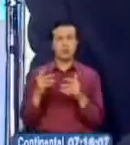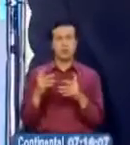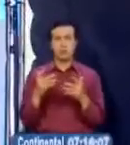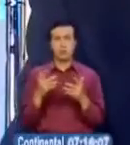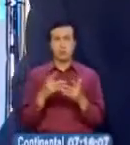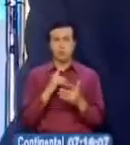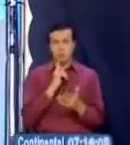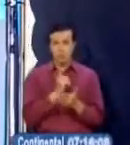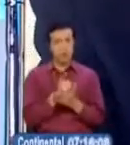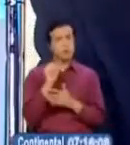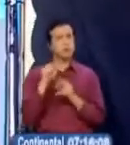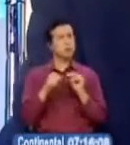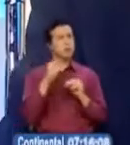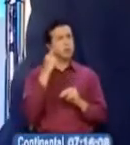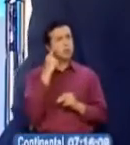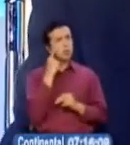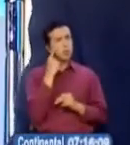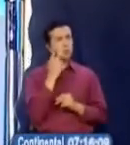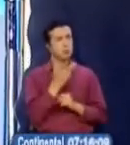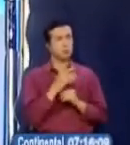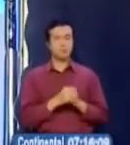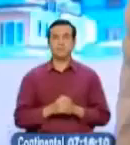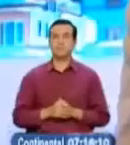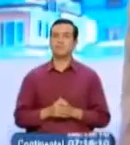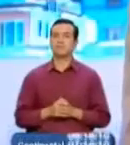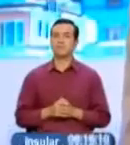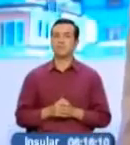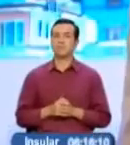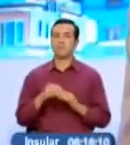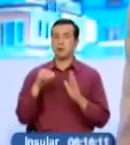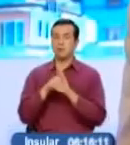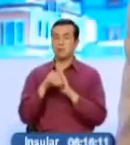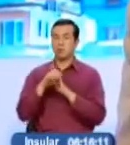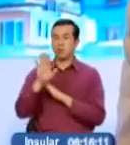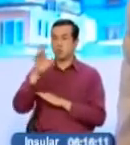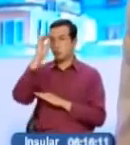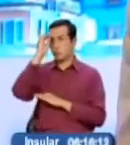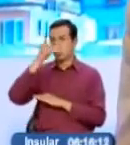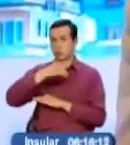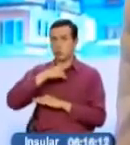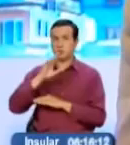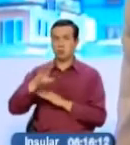¿Cómo es la evaluación que tú haces a ese tema específico? Si la banca ha decidido